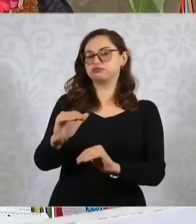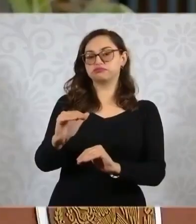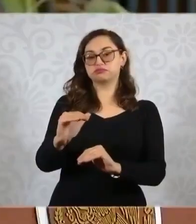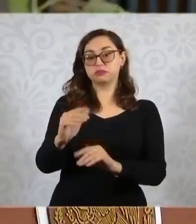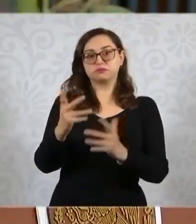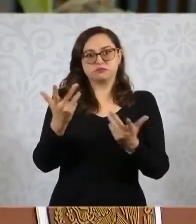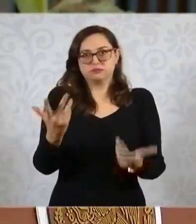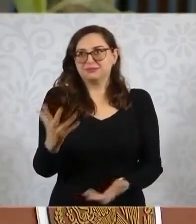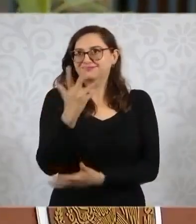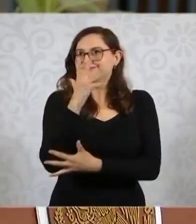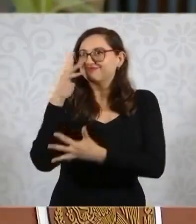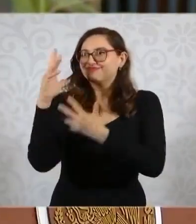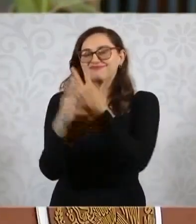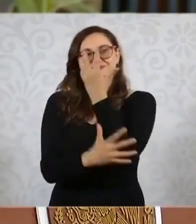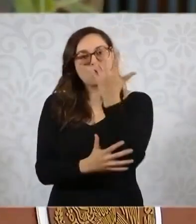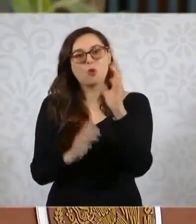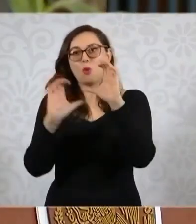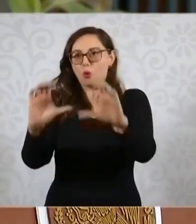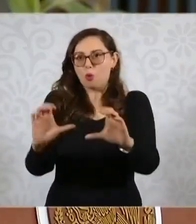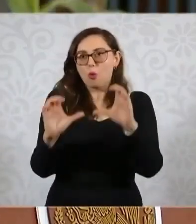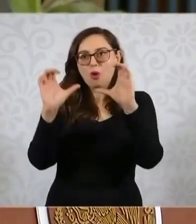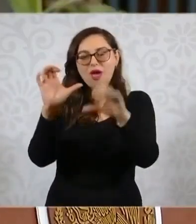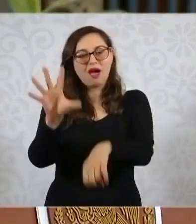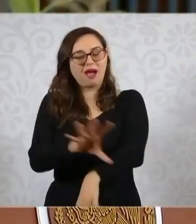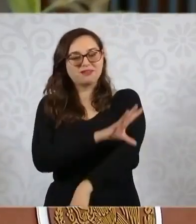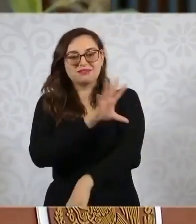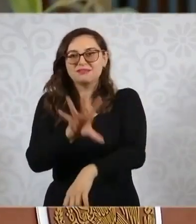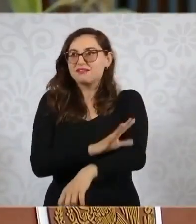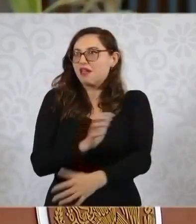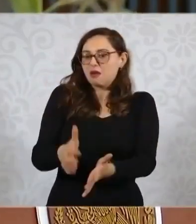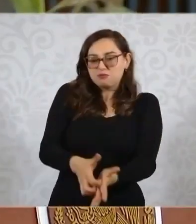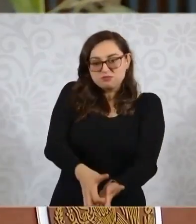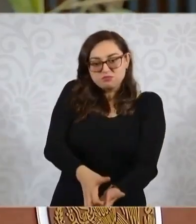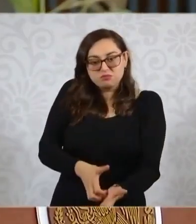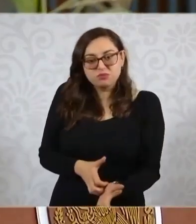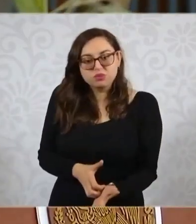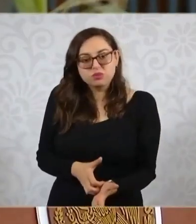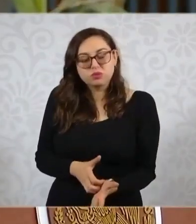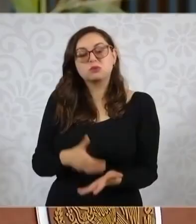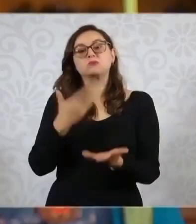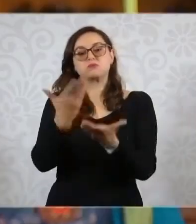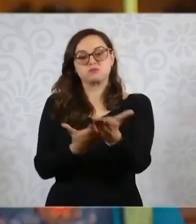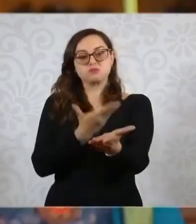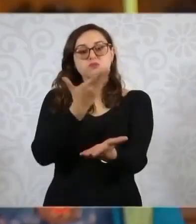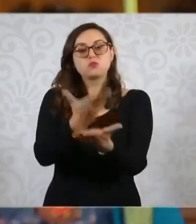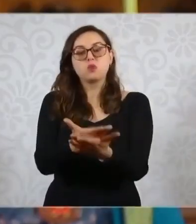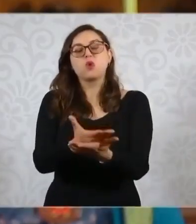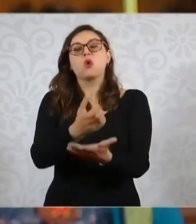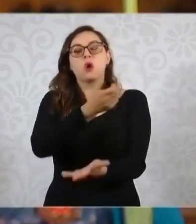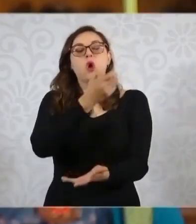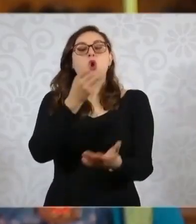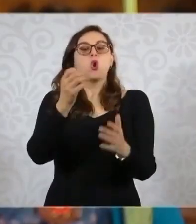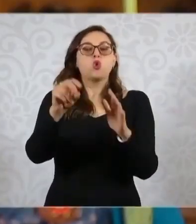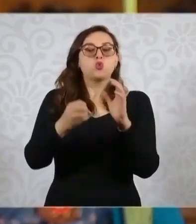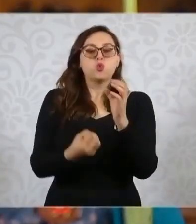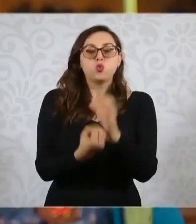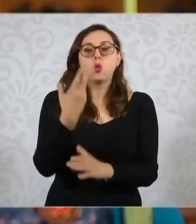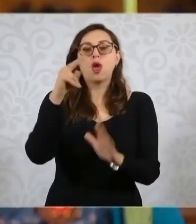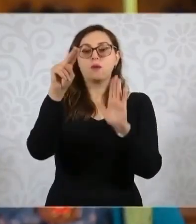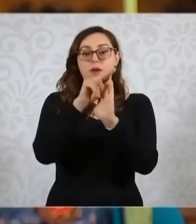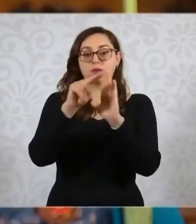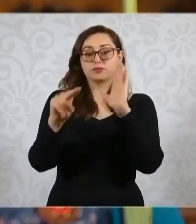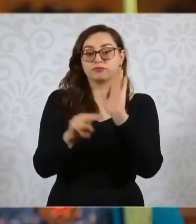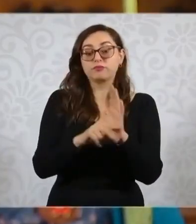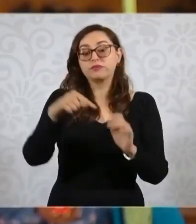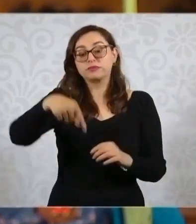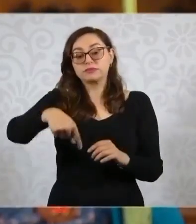razones ambientales y además de ahorro de energía, vamos a promover normas para que los vehículos que se vendan